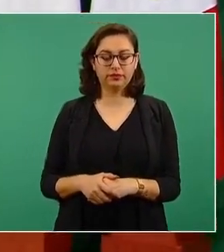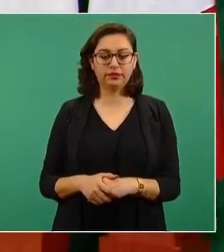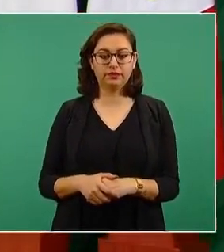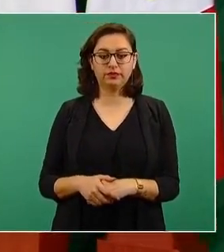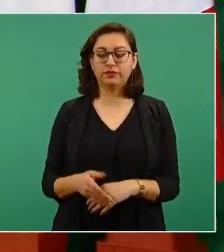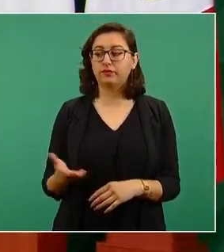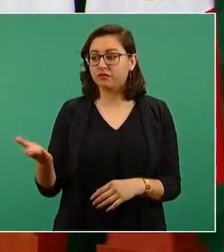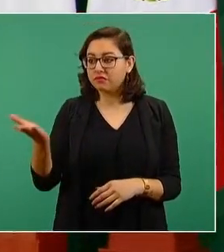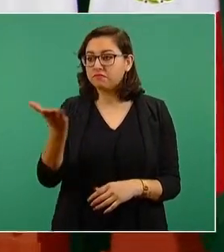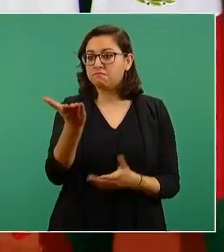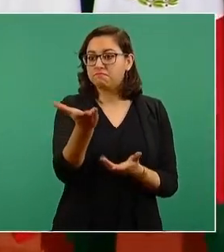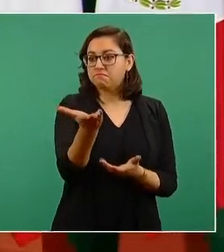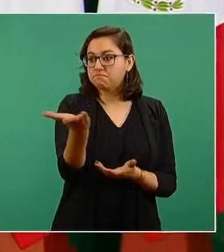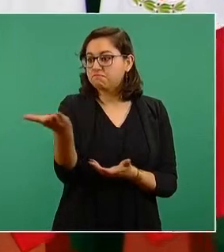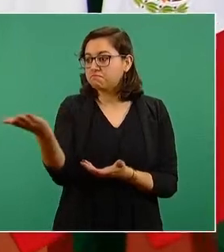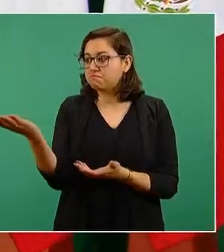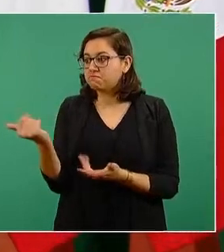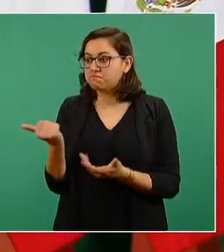dinero los